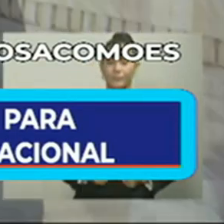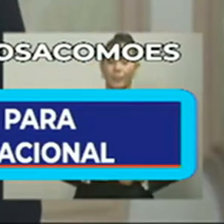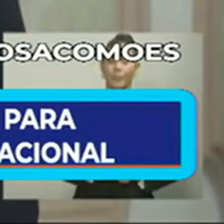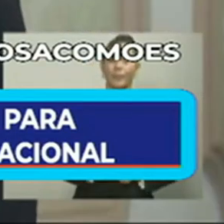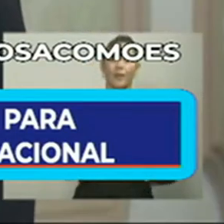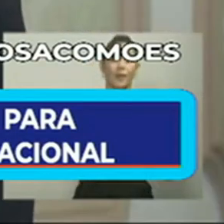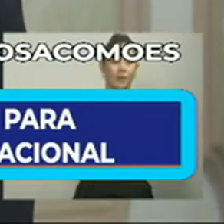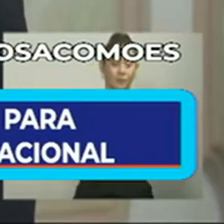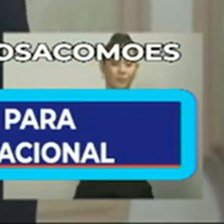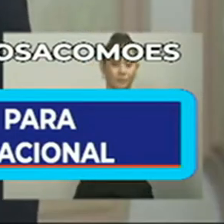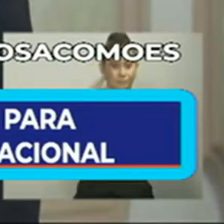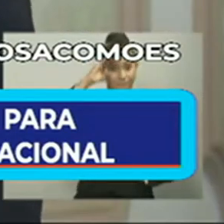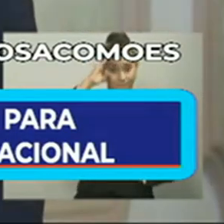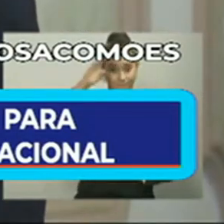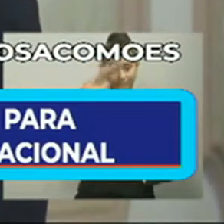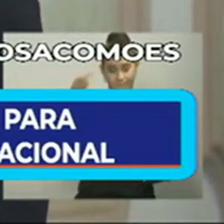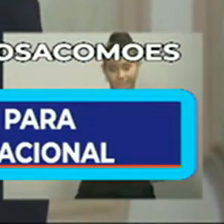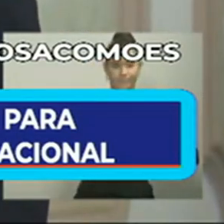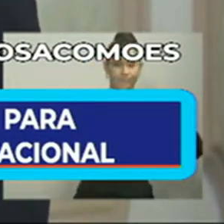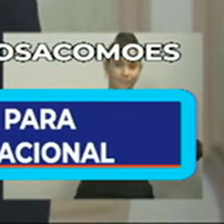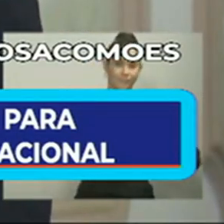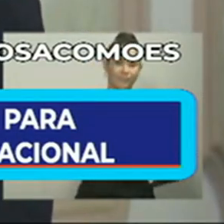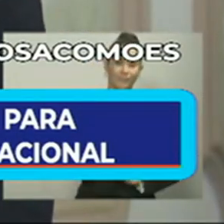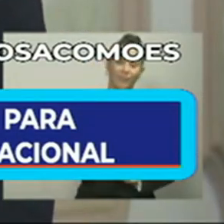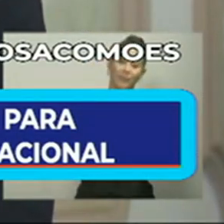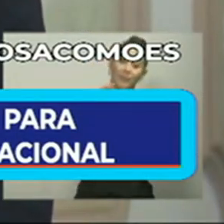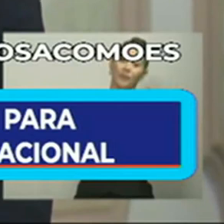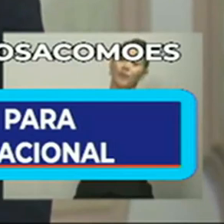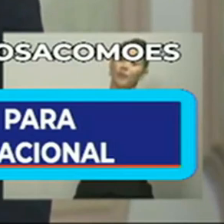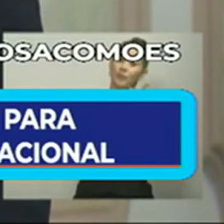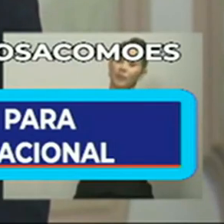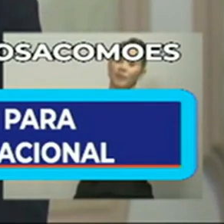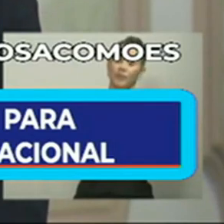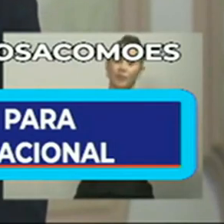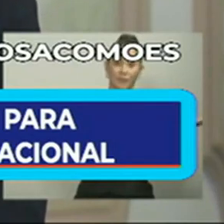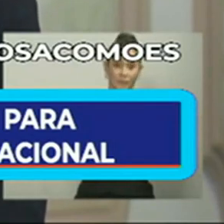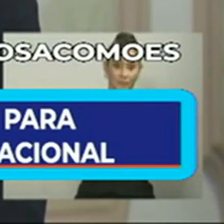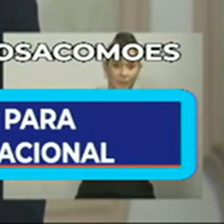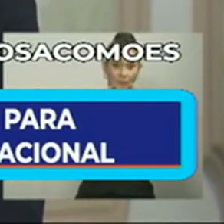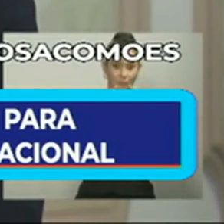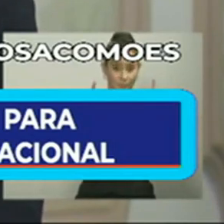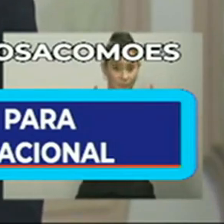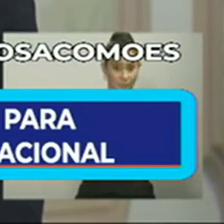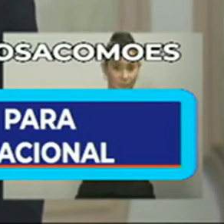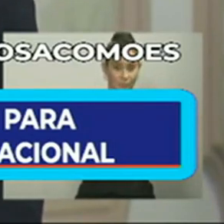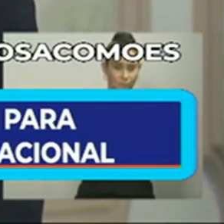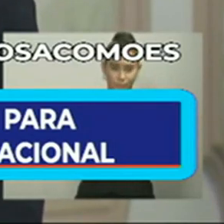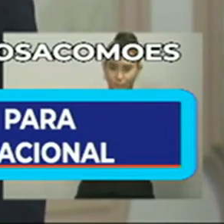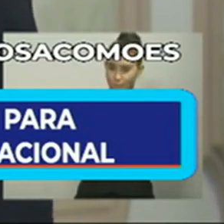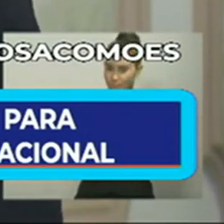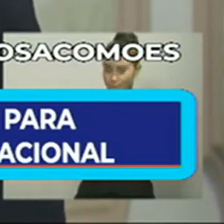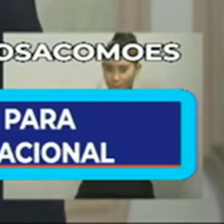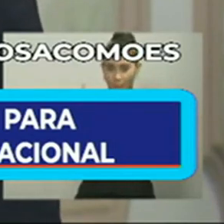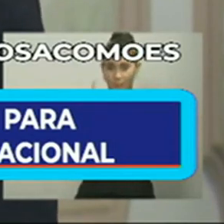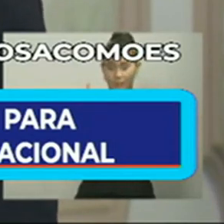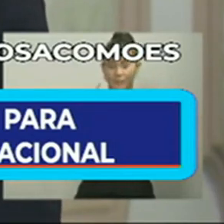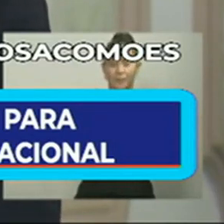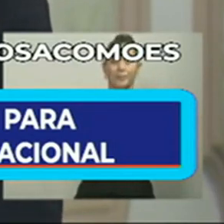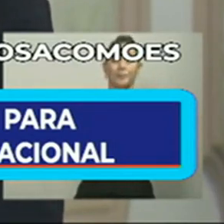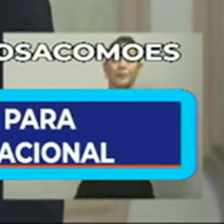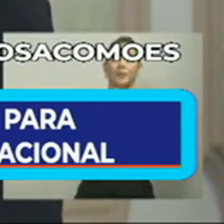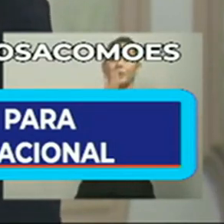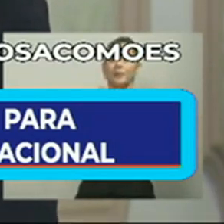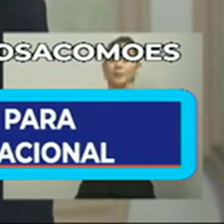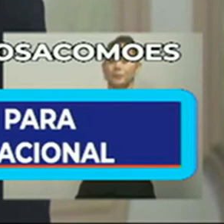a las personas, si verdaderamente eran inclusive personas habían dicho ya que